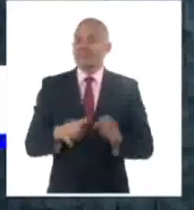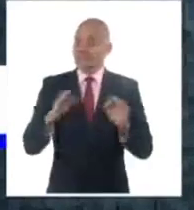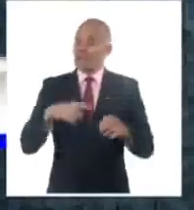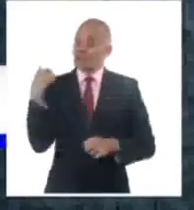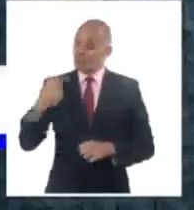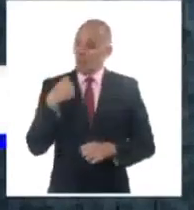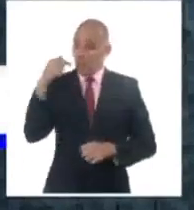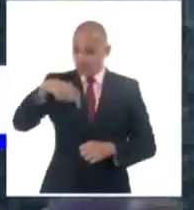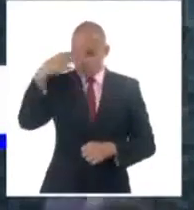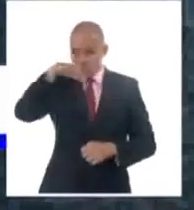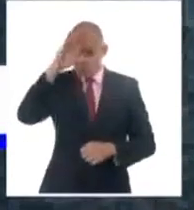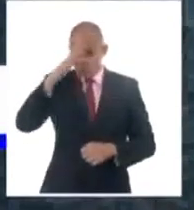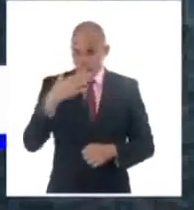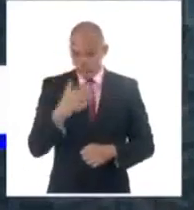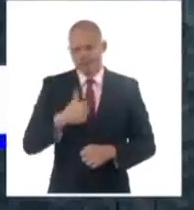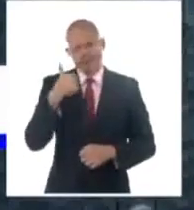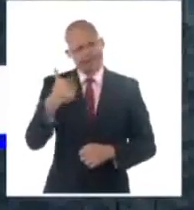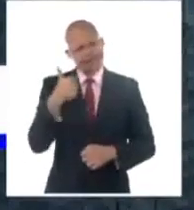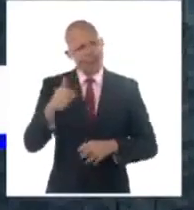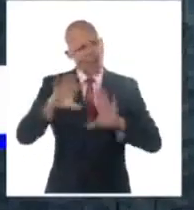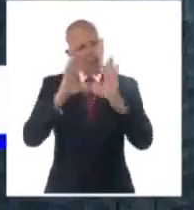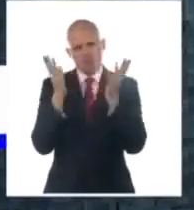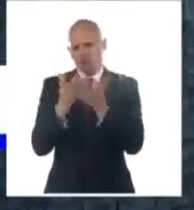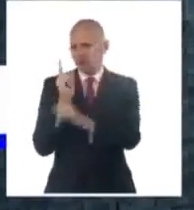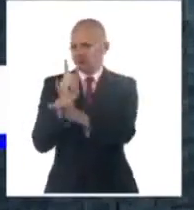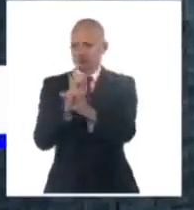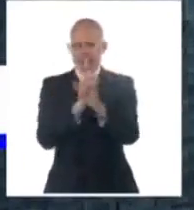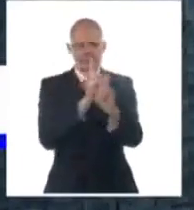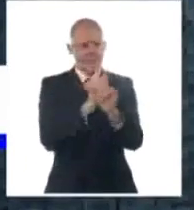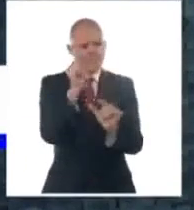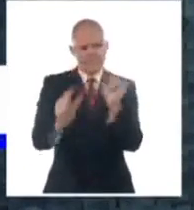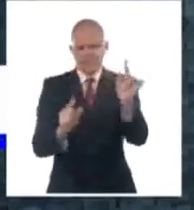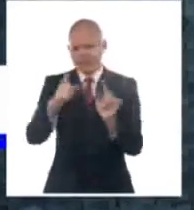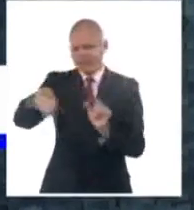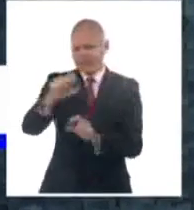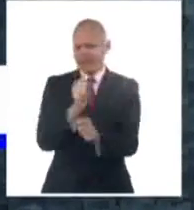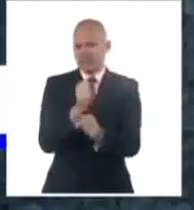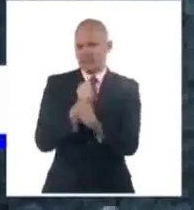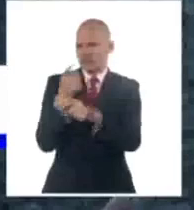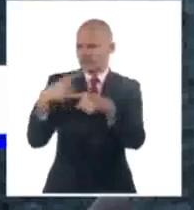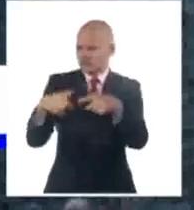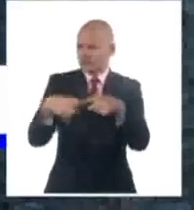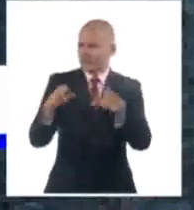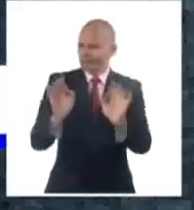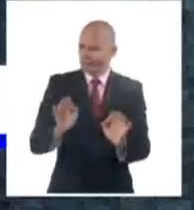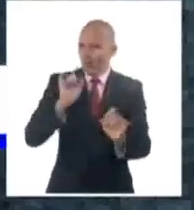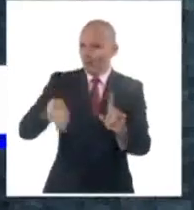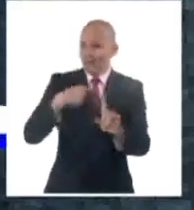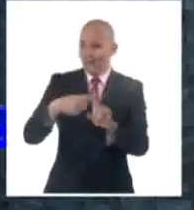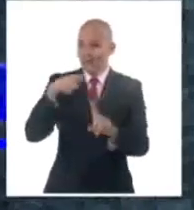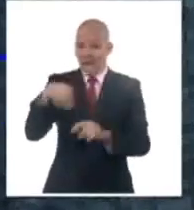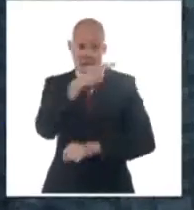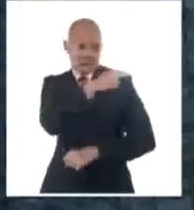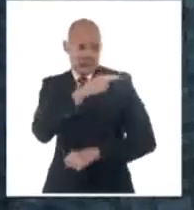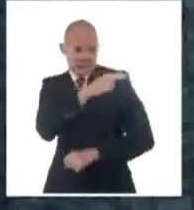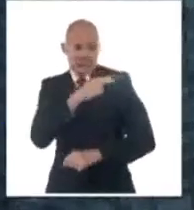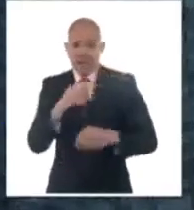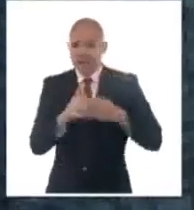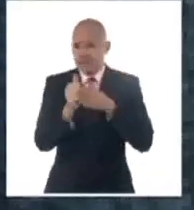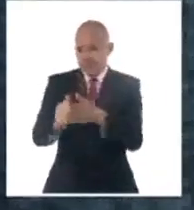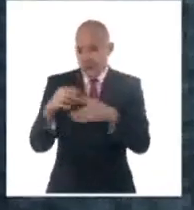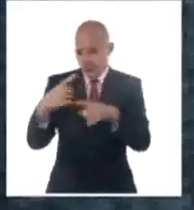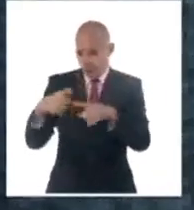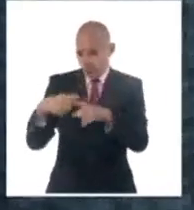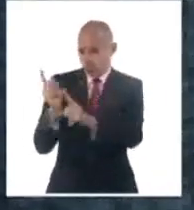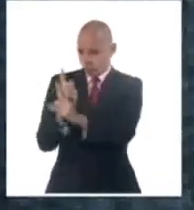nosotros. Desde los encuentros con los trabajadores, los encuentros con los dirigentes y líderes del pueblo